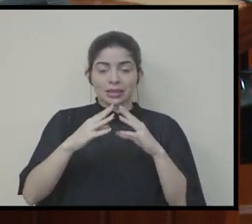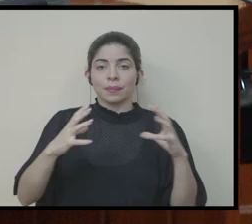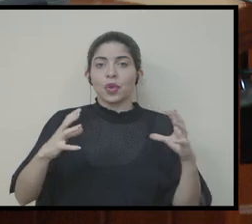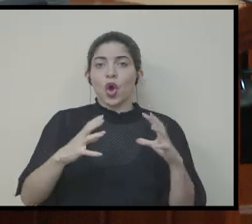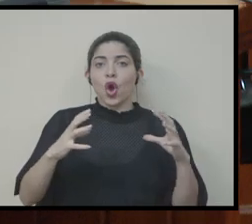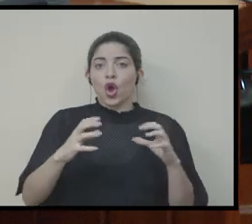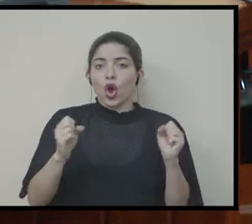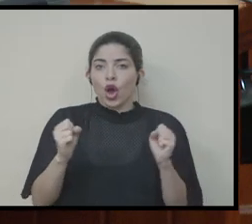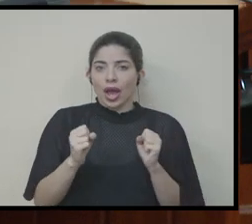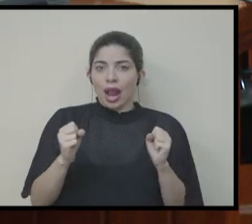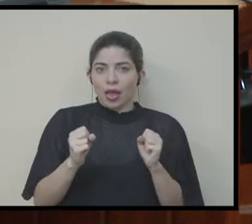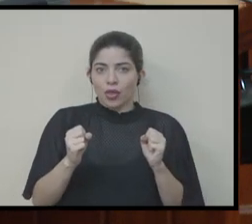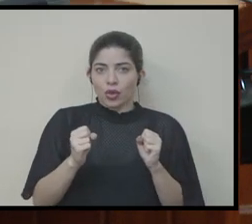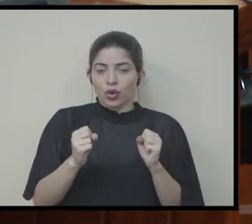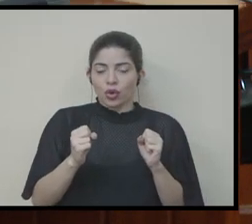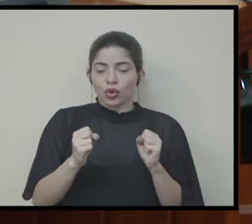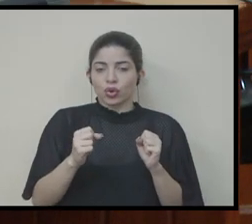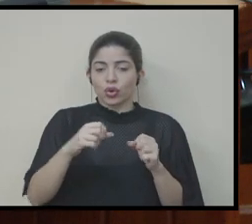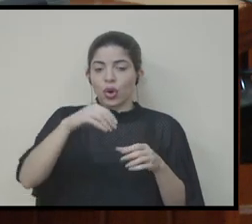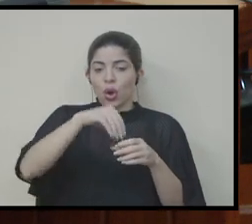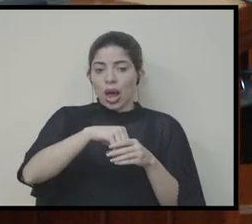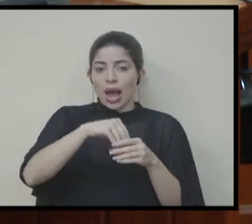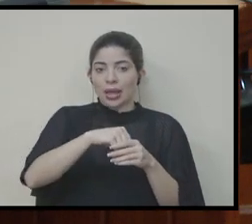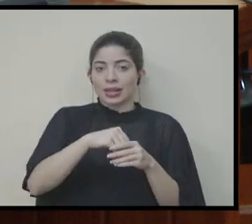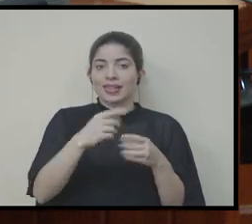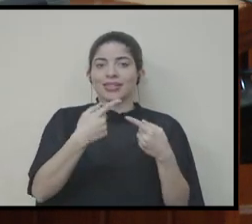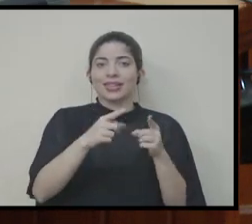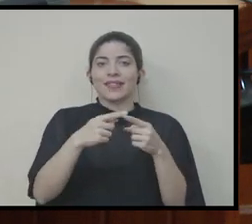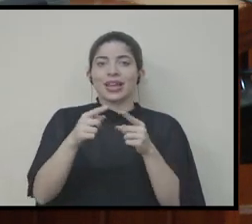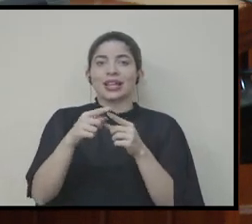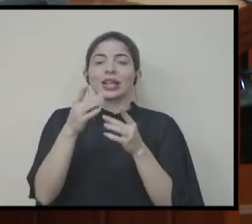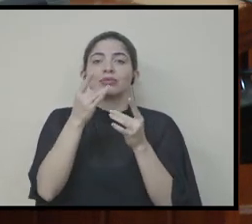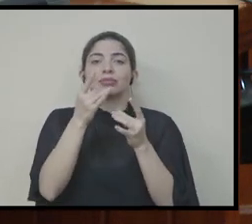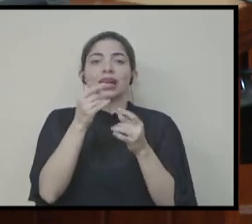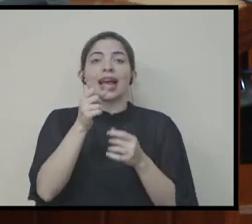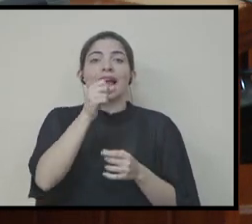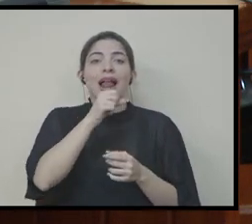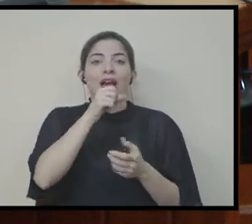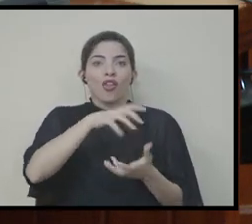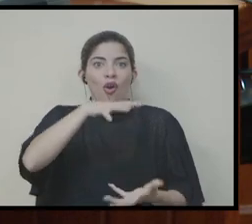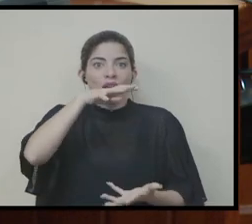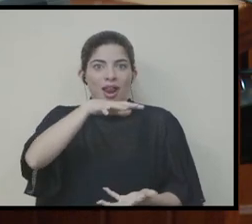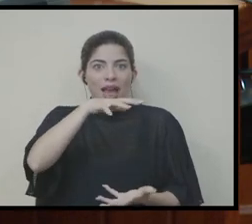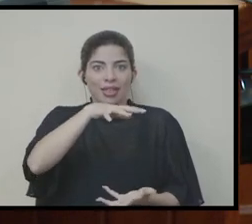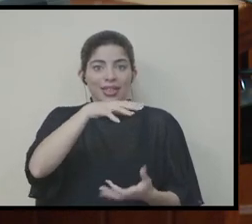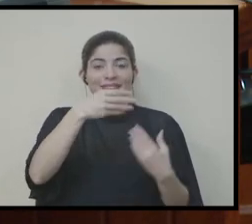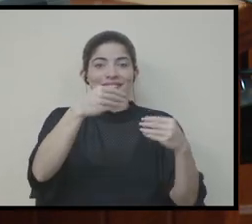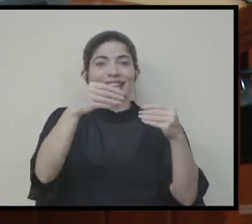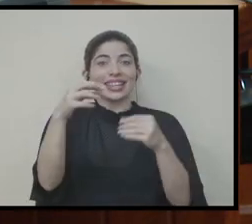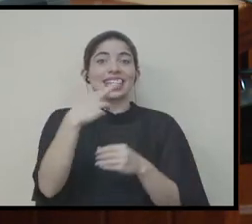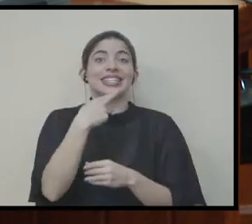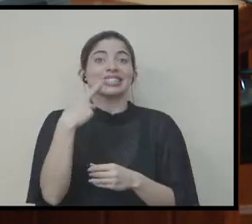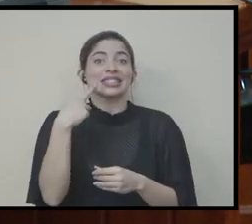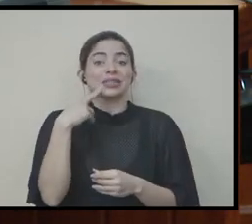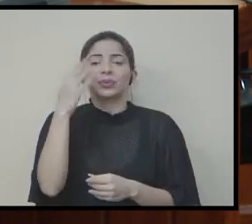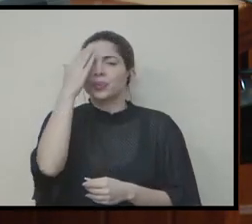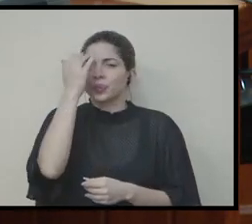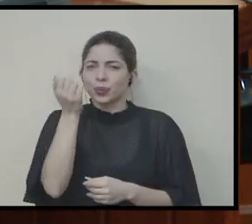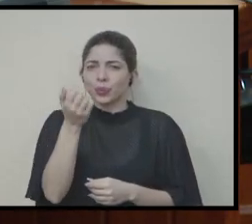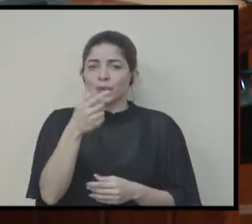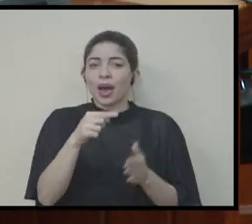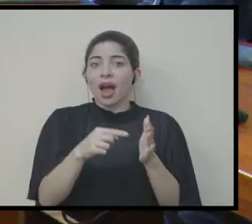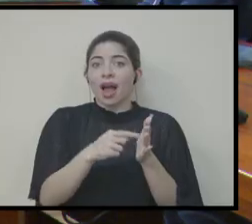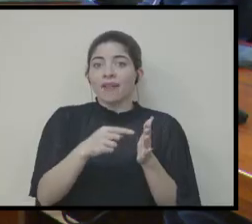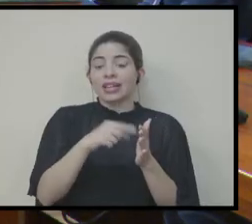congelador con las presentaciones de helado grande, las que le vendo a los restaurantes, porque a